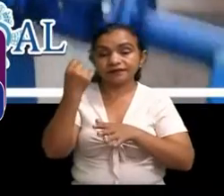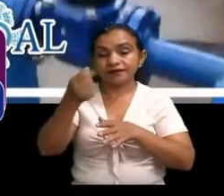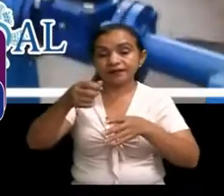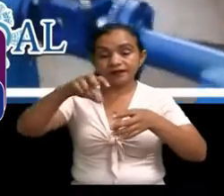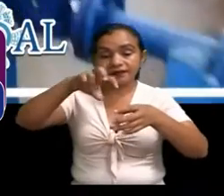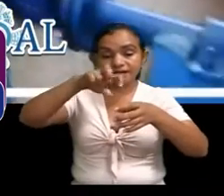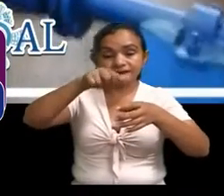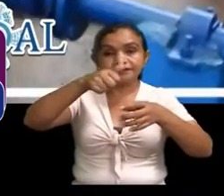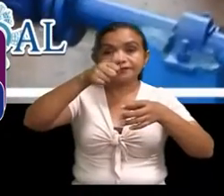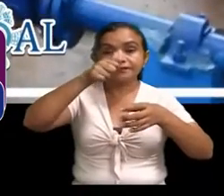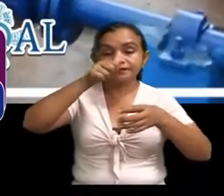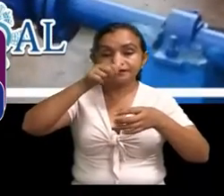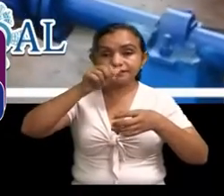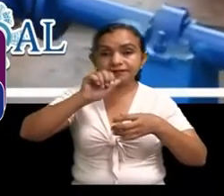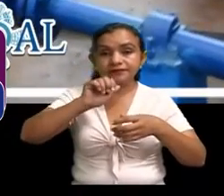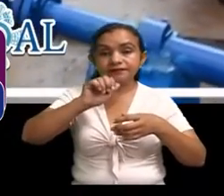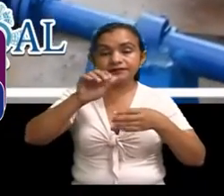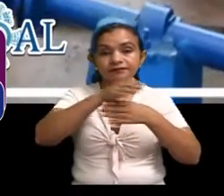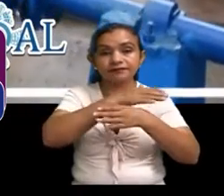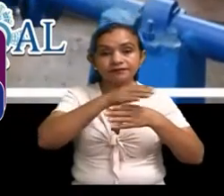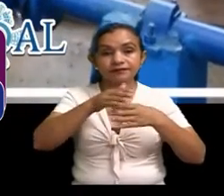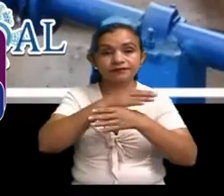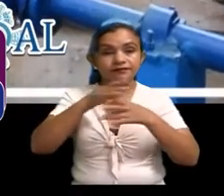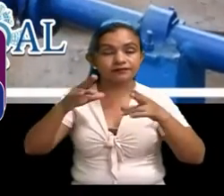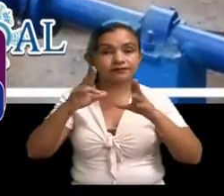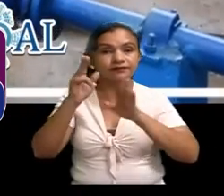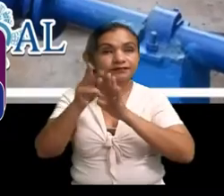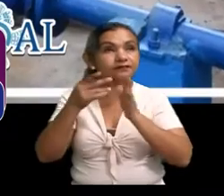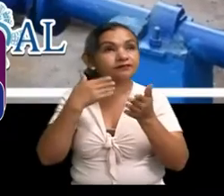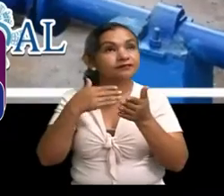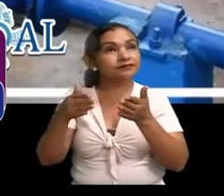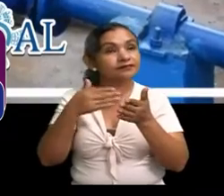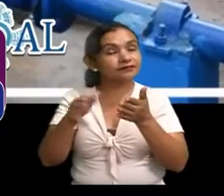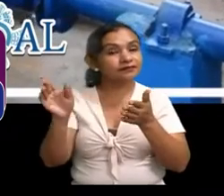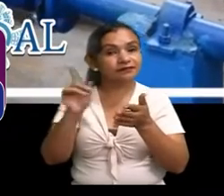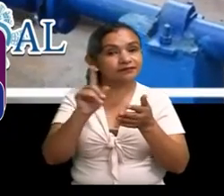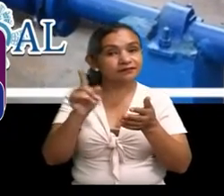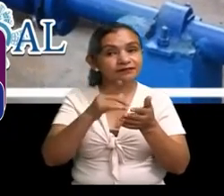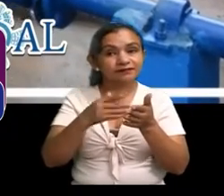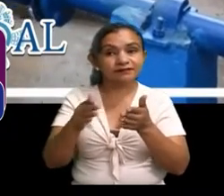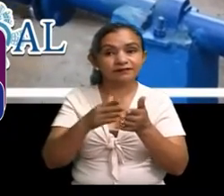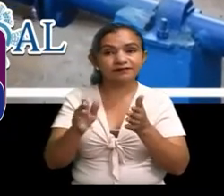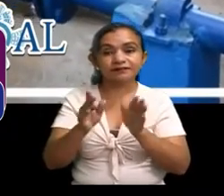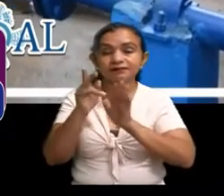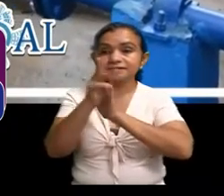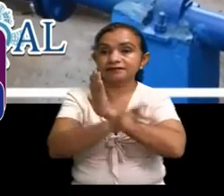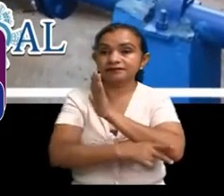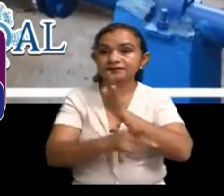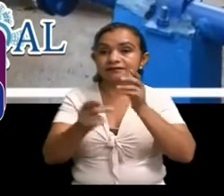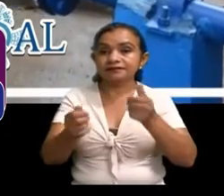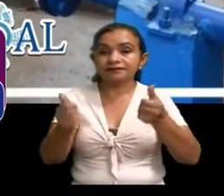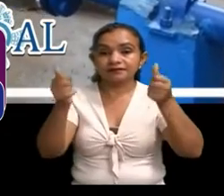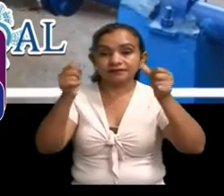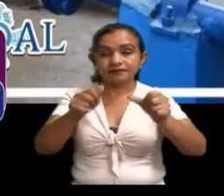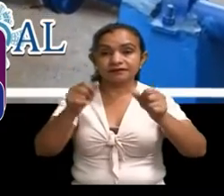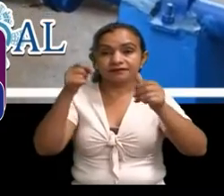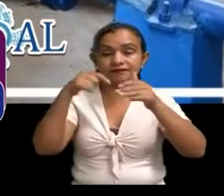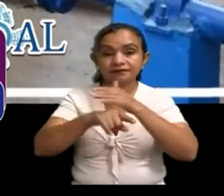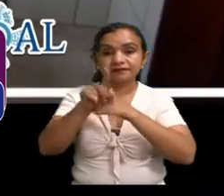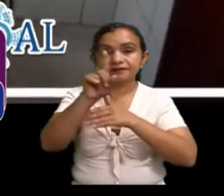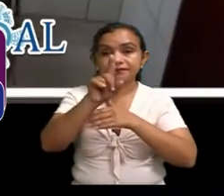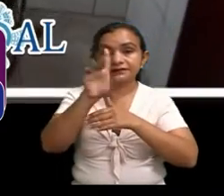agua y saneamiento en nuestro país. Eso no es fácil. Para eso en los países se han establecido estas metas, 15